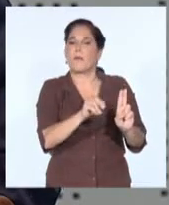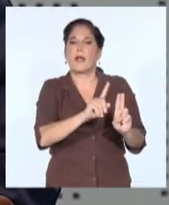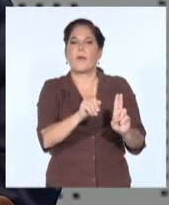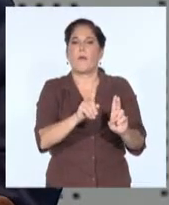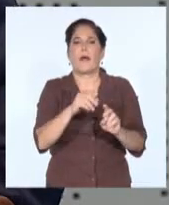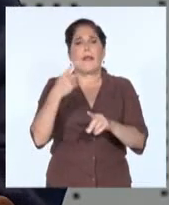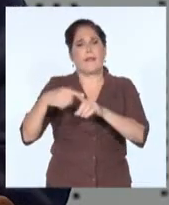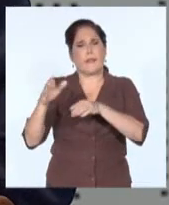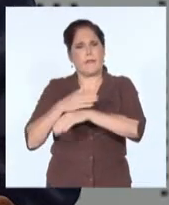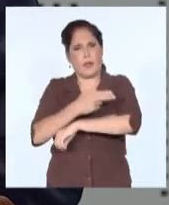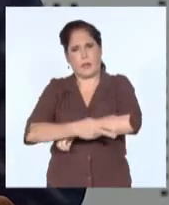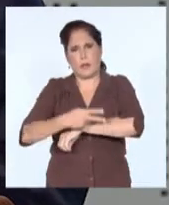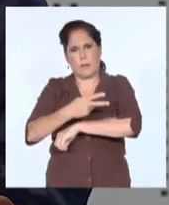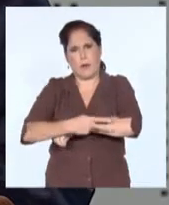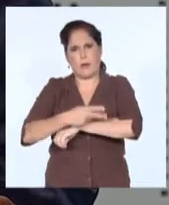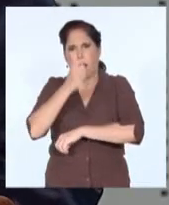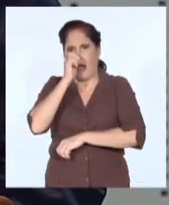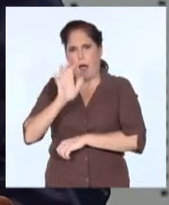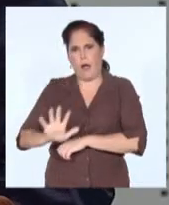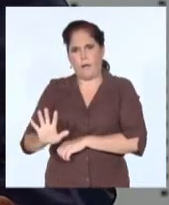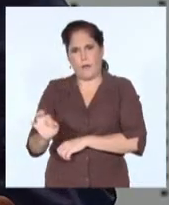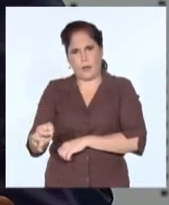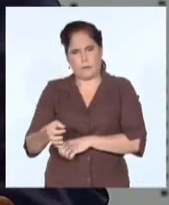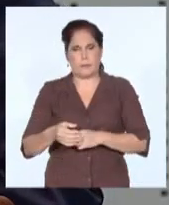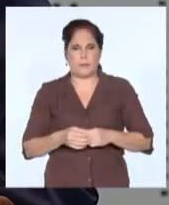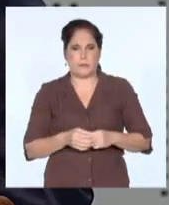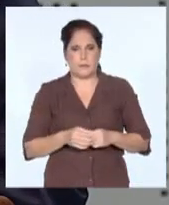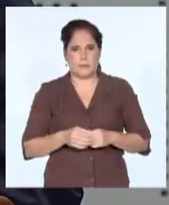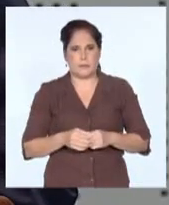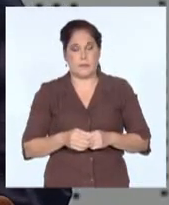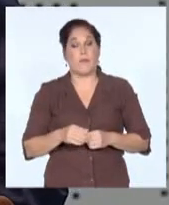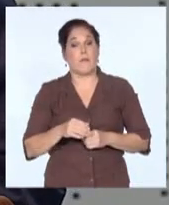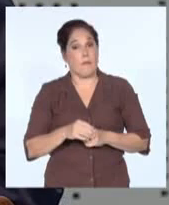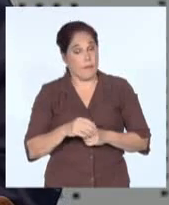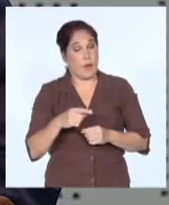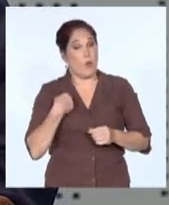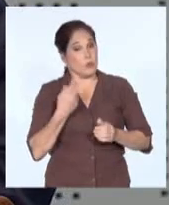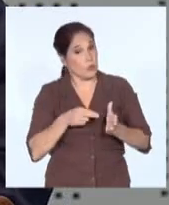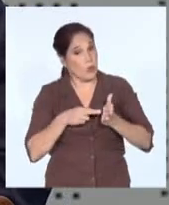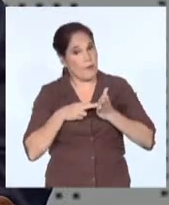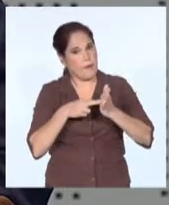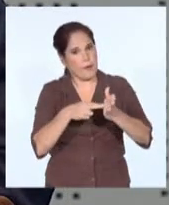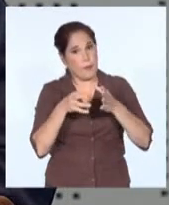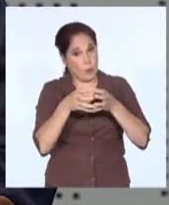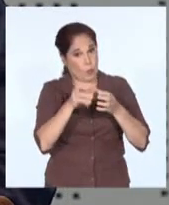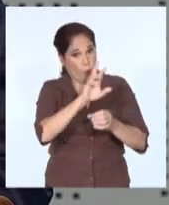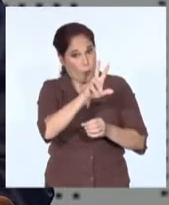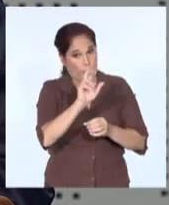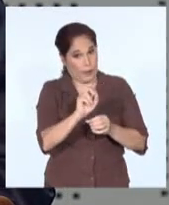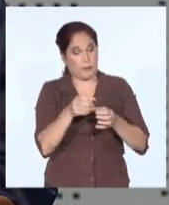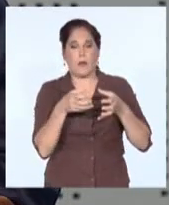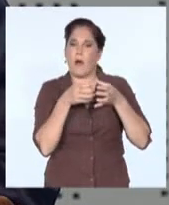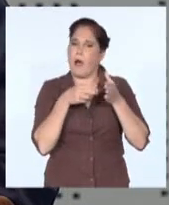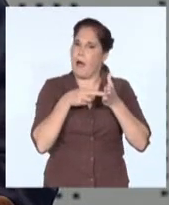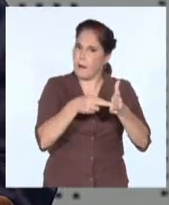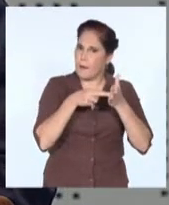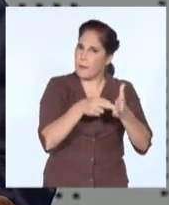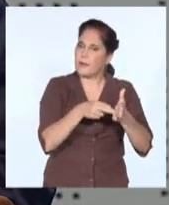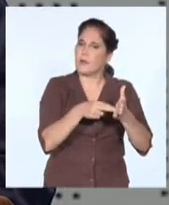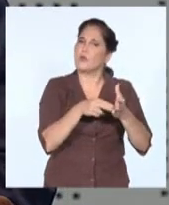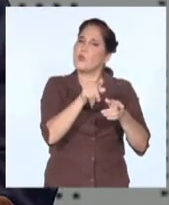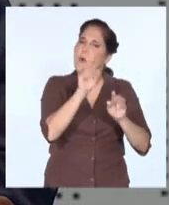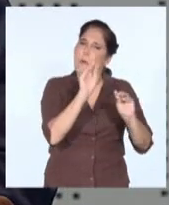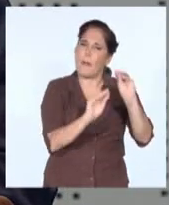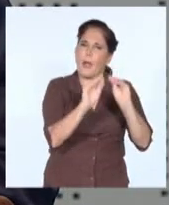Ghana y Etiopía. La implementación de las recomendaciones sobre el marco de adecuación de los capitales